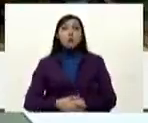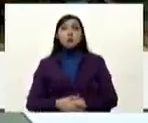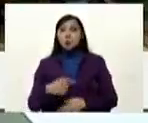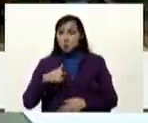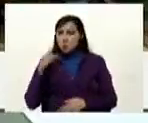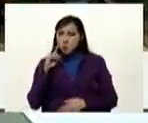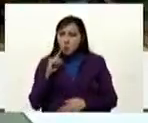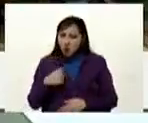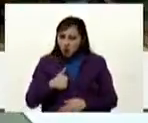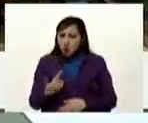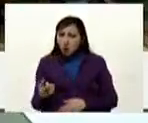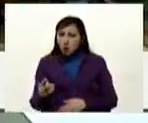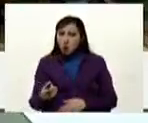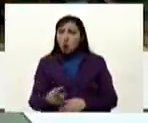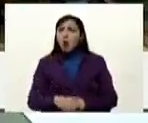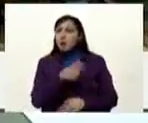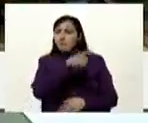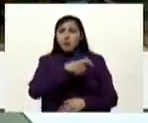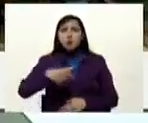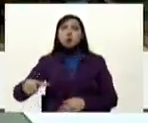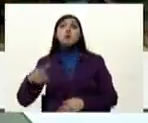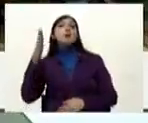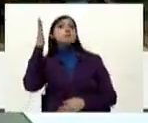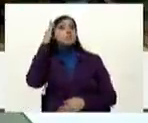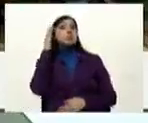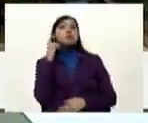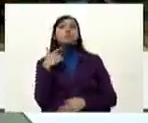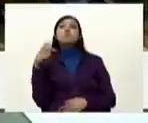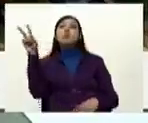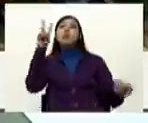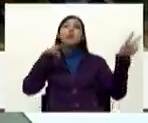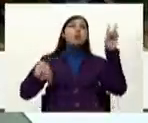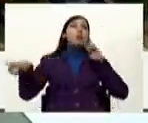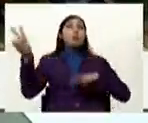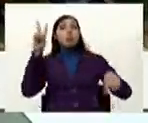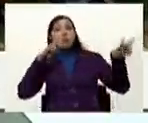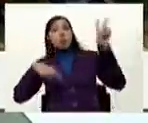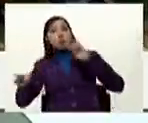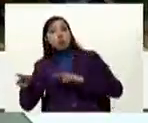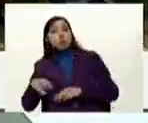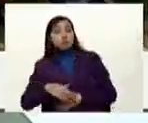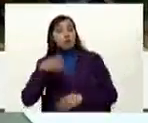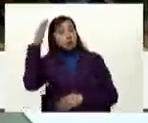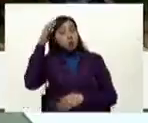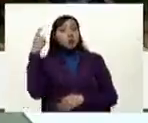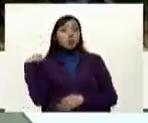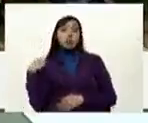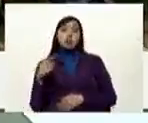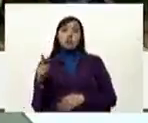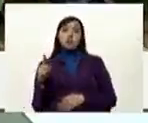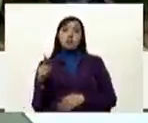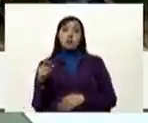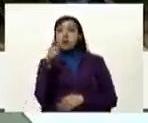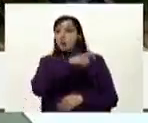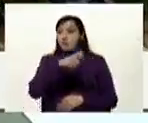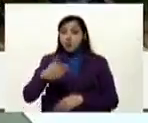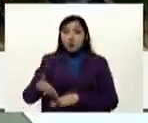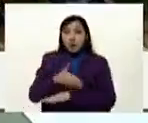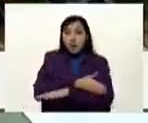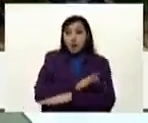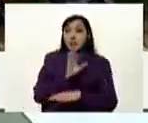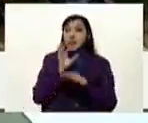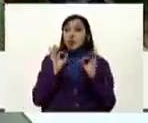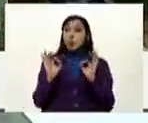Yo sé que mucha gente se ha relajado. Gente que tiene conciencia. Gente que se había cuidado